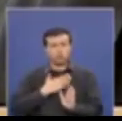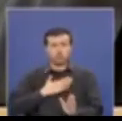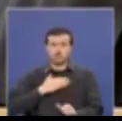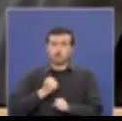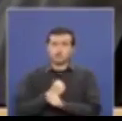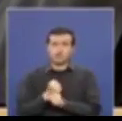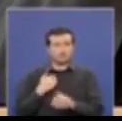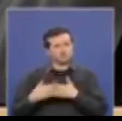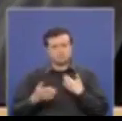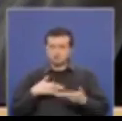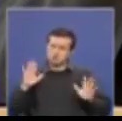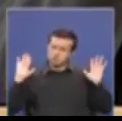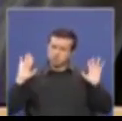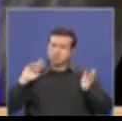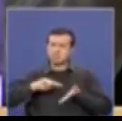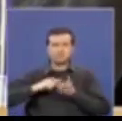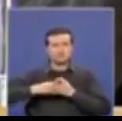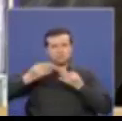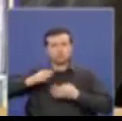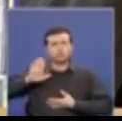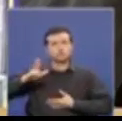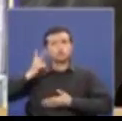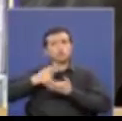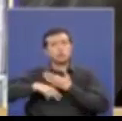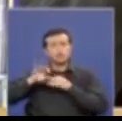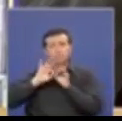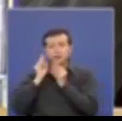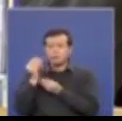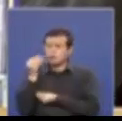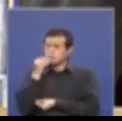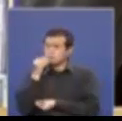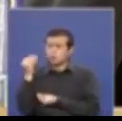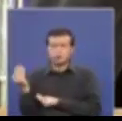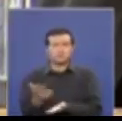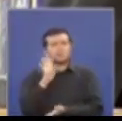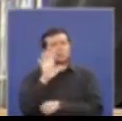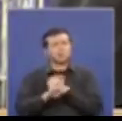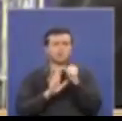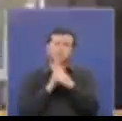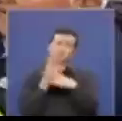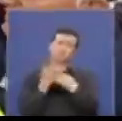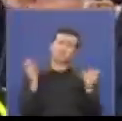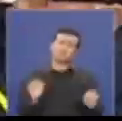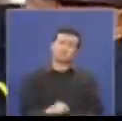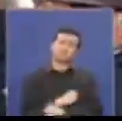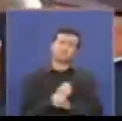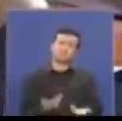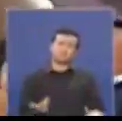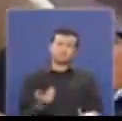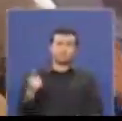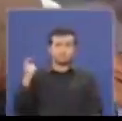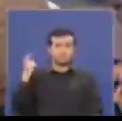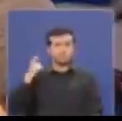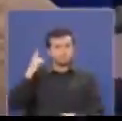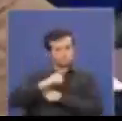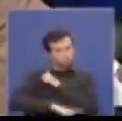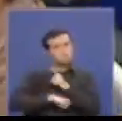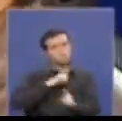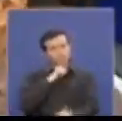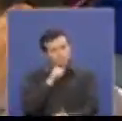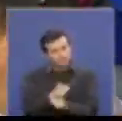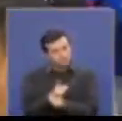a la final le hago lo mismo. Si es moral, está alimentando a sus hijos. Y no lo podemos mandar 5 años preso. Tiene que tener una